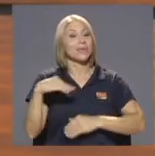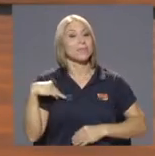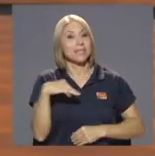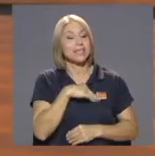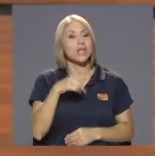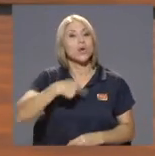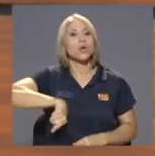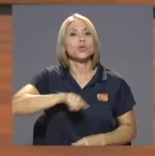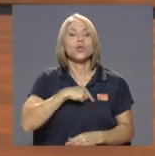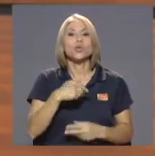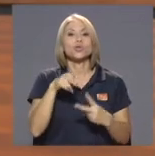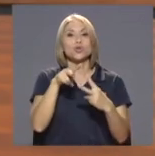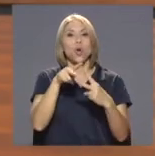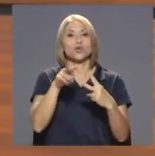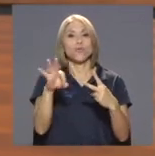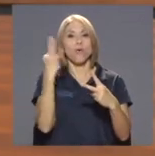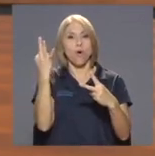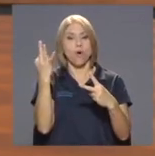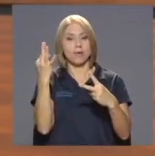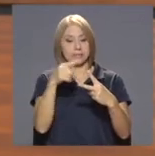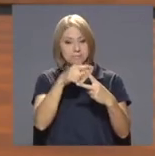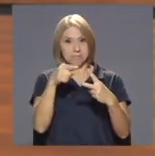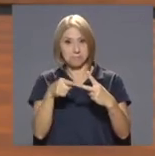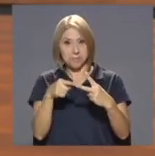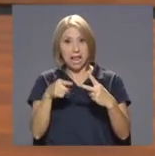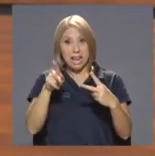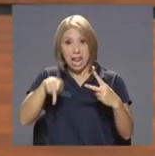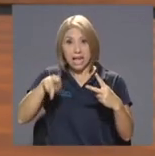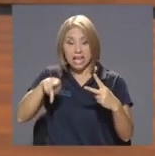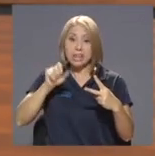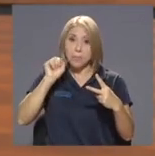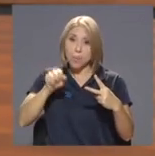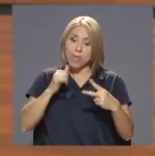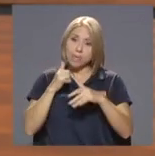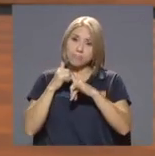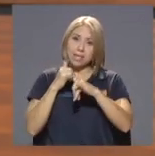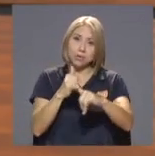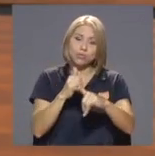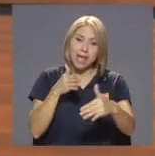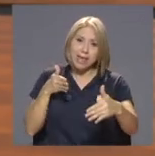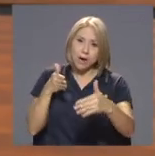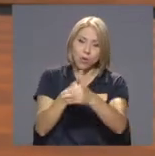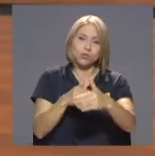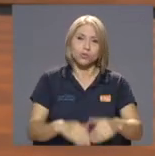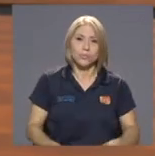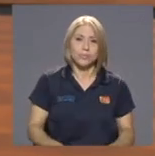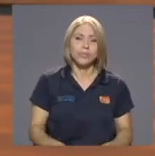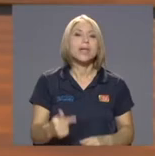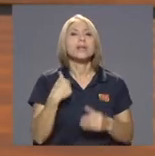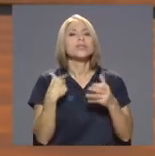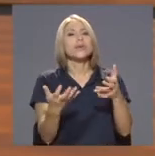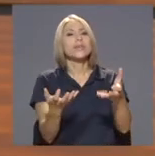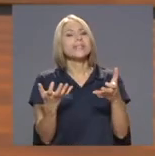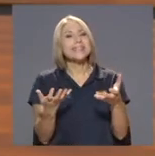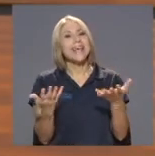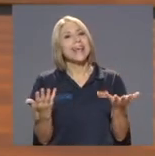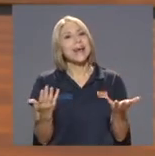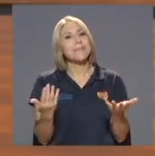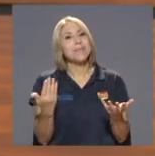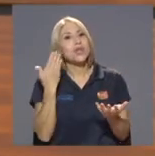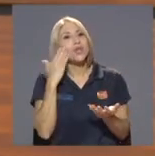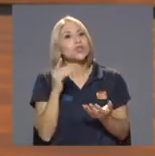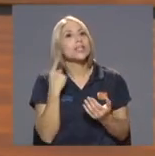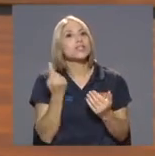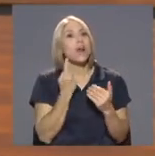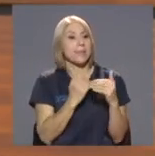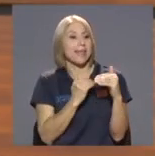tenemos 2 canales a través de los cuales la gente puede llegar a poner una denuncia de acoso. Y yo quisiera que no se circunscribiera solo al